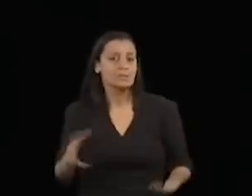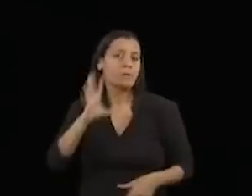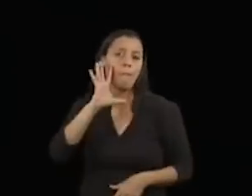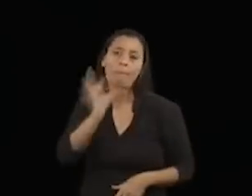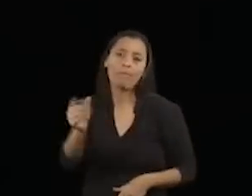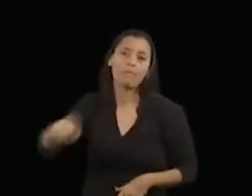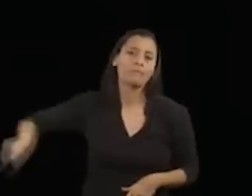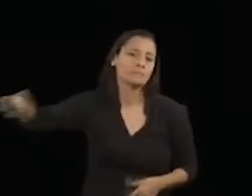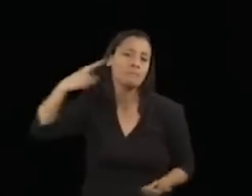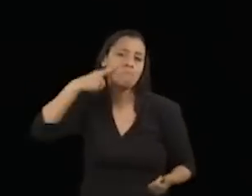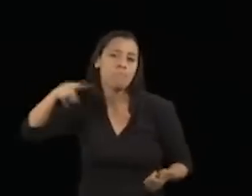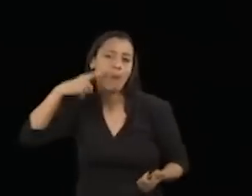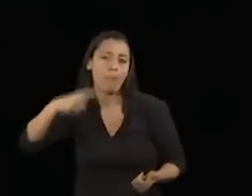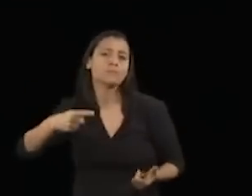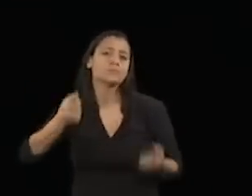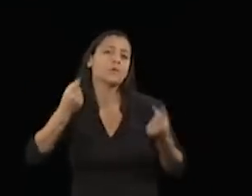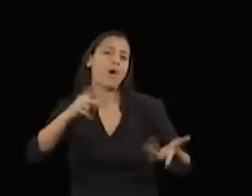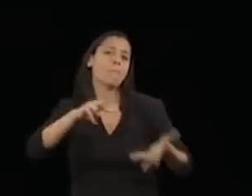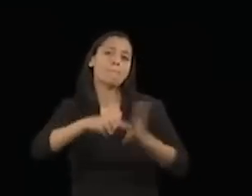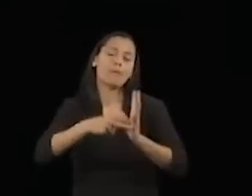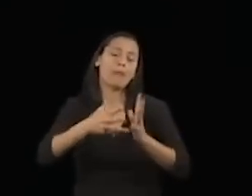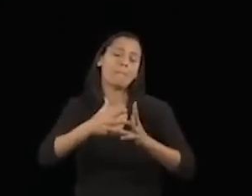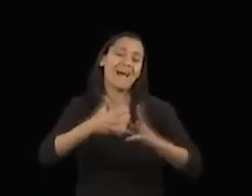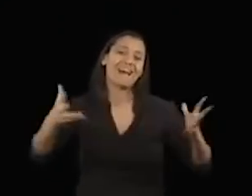enorme y, bueno,